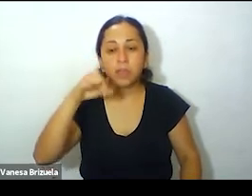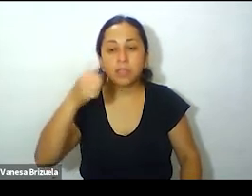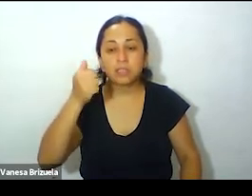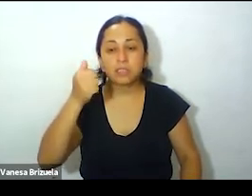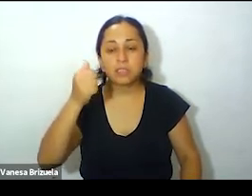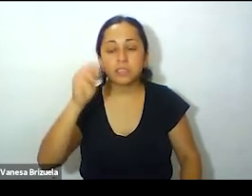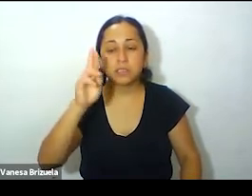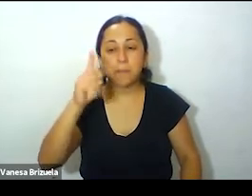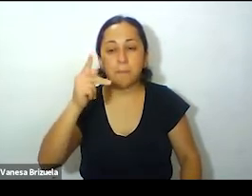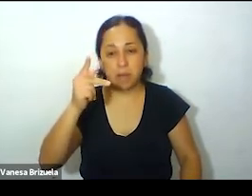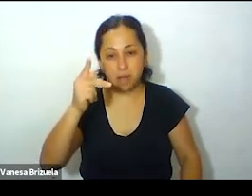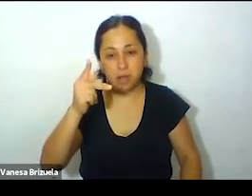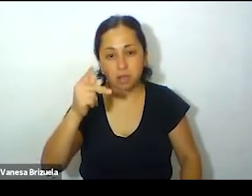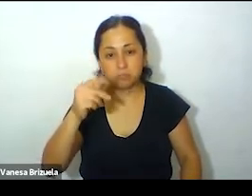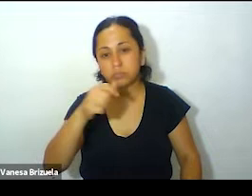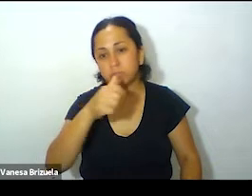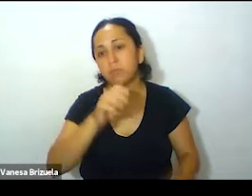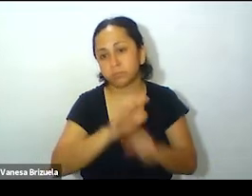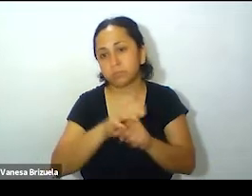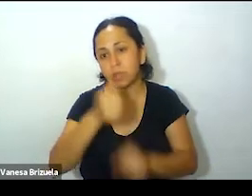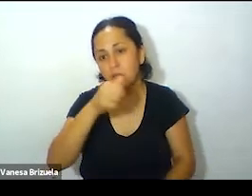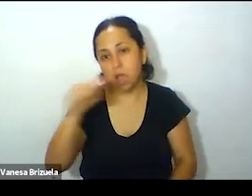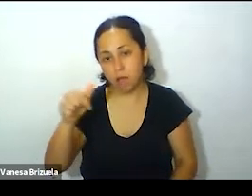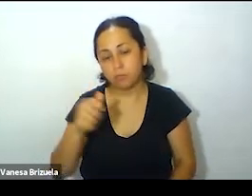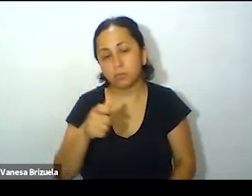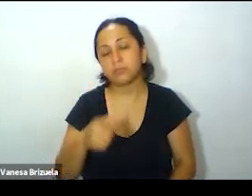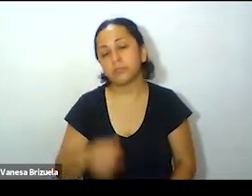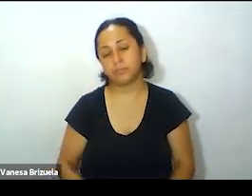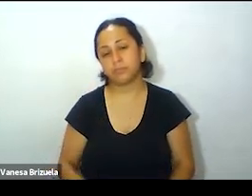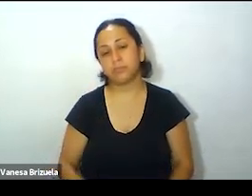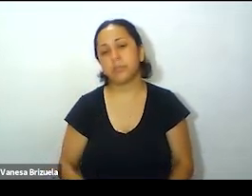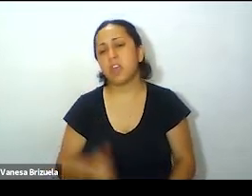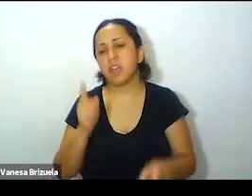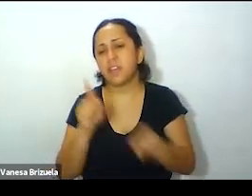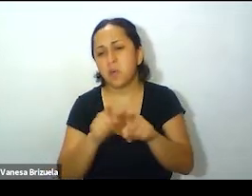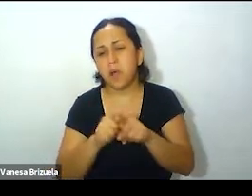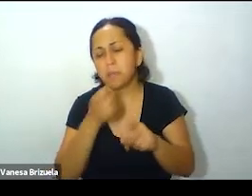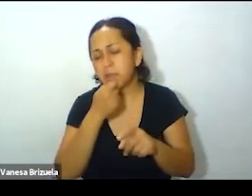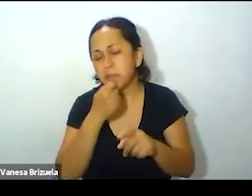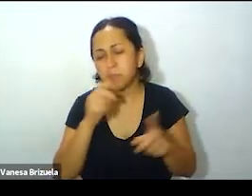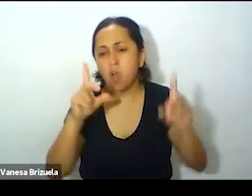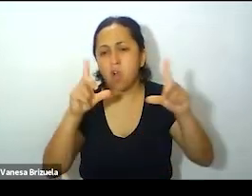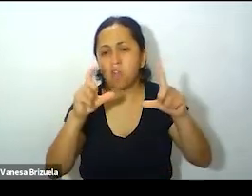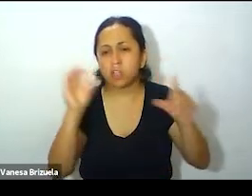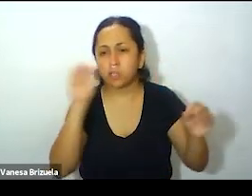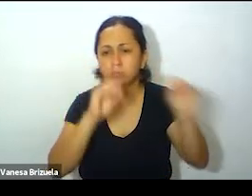una aplicación de Adobe, como son por ejemplo Illustrator, Photoshop y todos los programas de Adobe, pero este